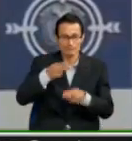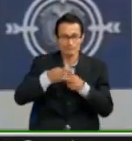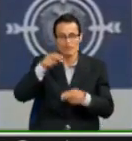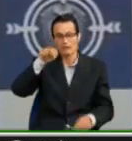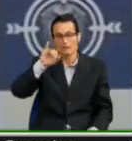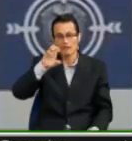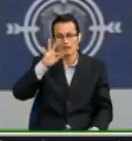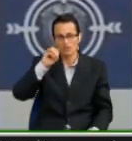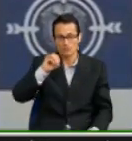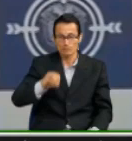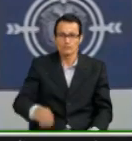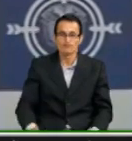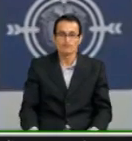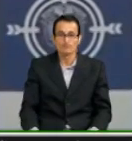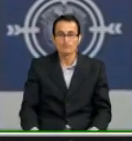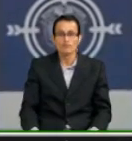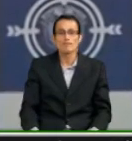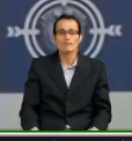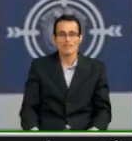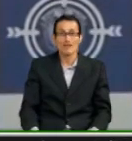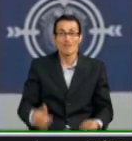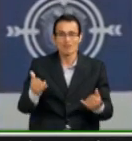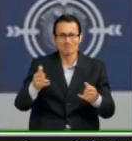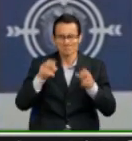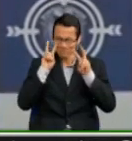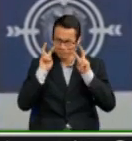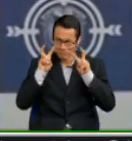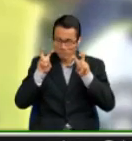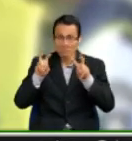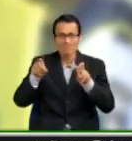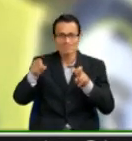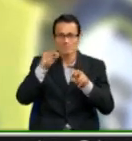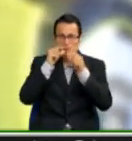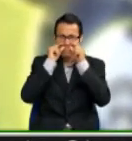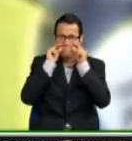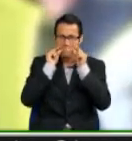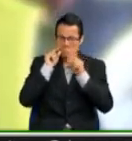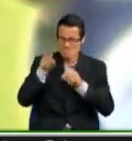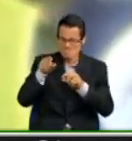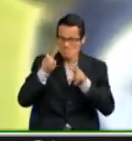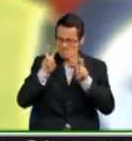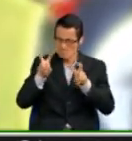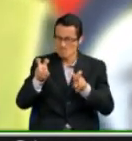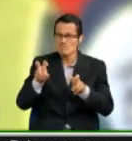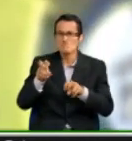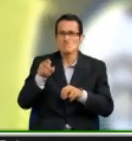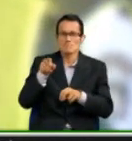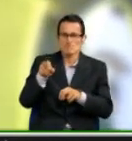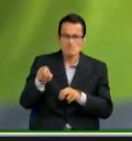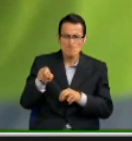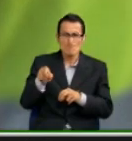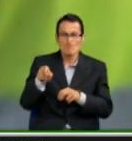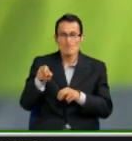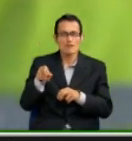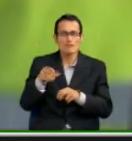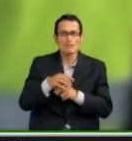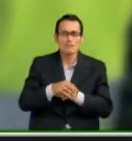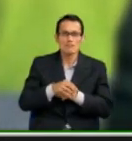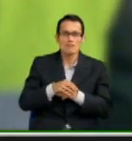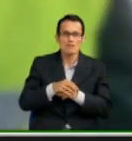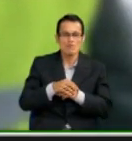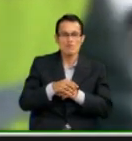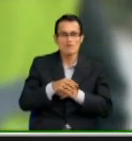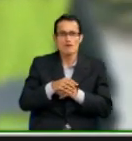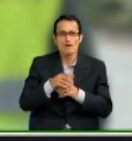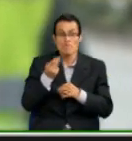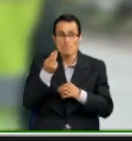la Procuraduría lo investiga por posible incremento patrimonial injustificado, presuntos seguimientos e interceptaciones ilegales a periodistas y